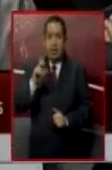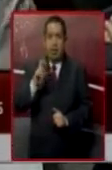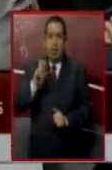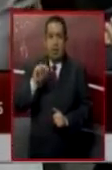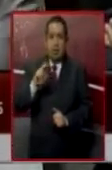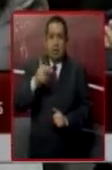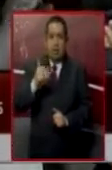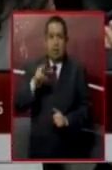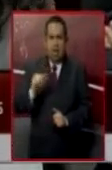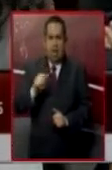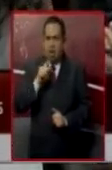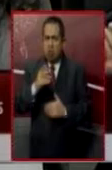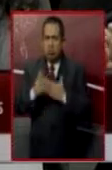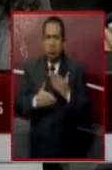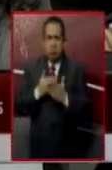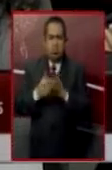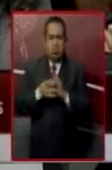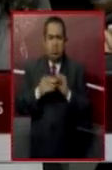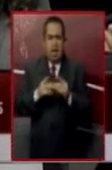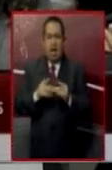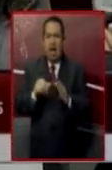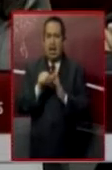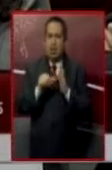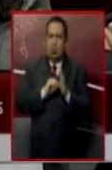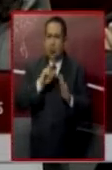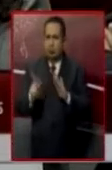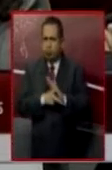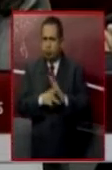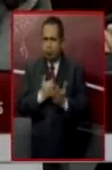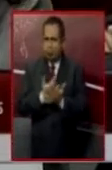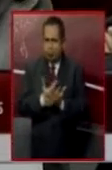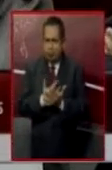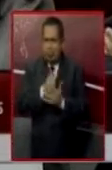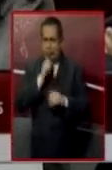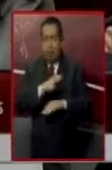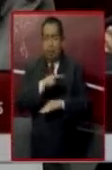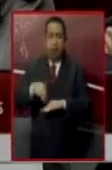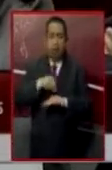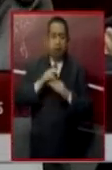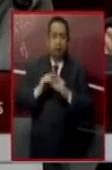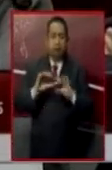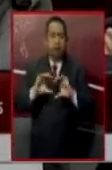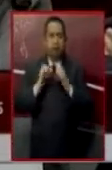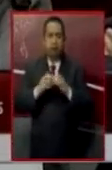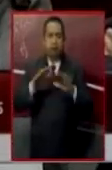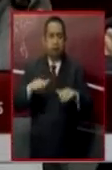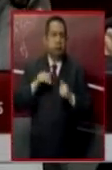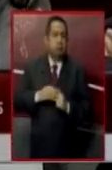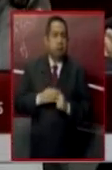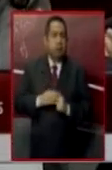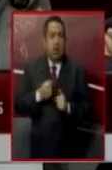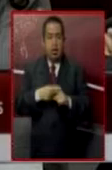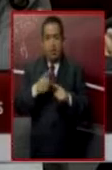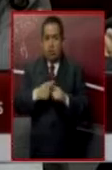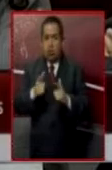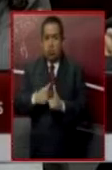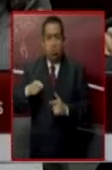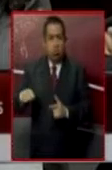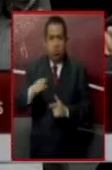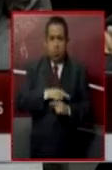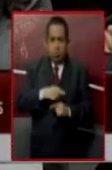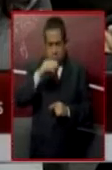llevar la discusión de los artículos reservados y los posicionamientos también al Pleno. Los legisladores de distintos grupos parlamentarios se